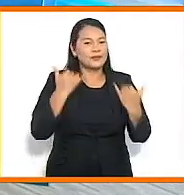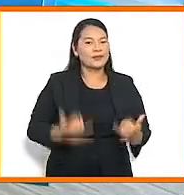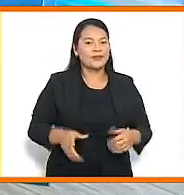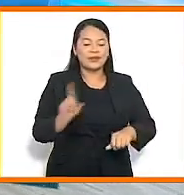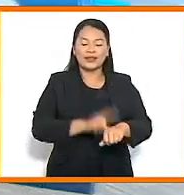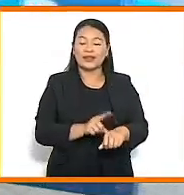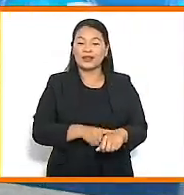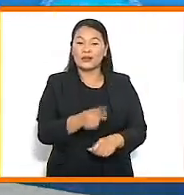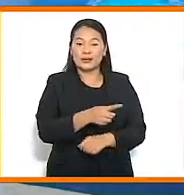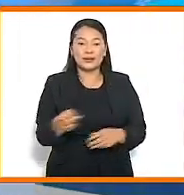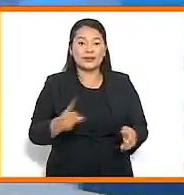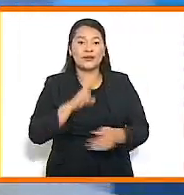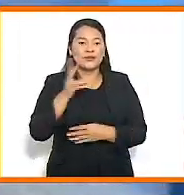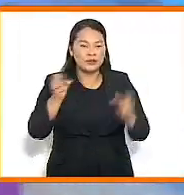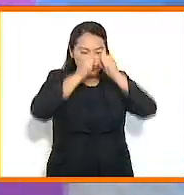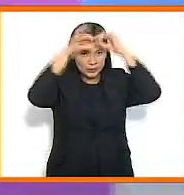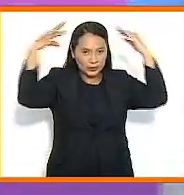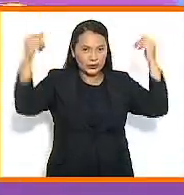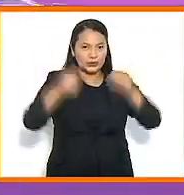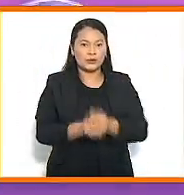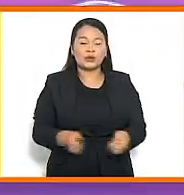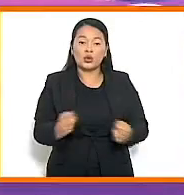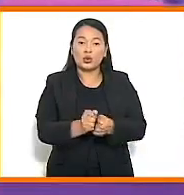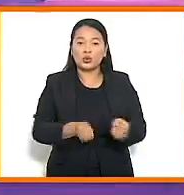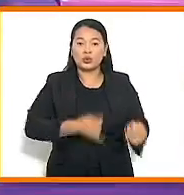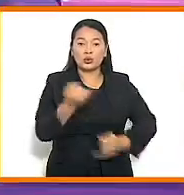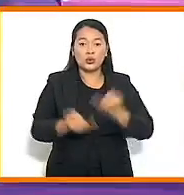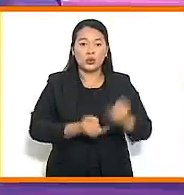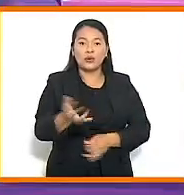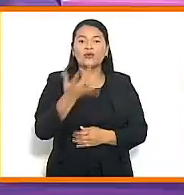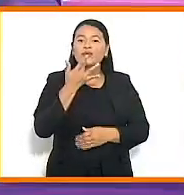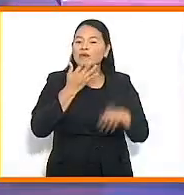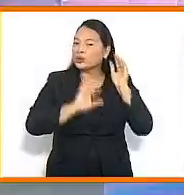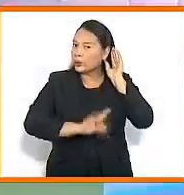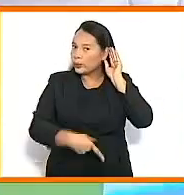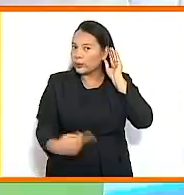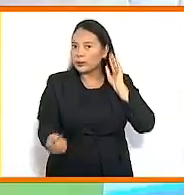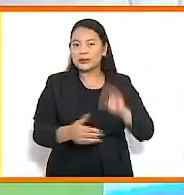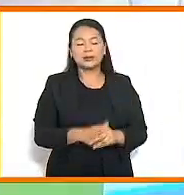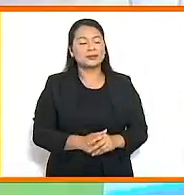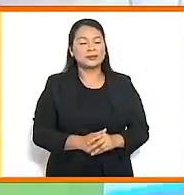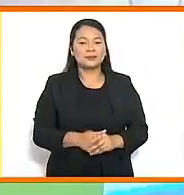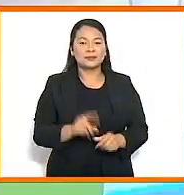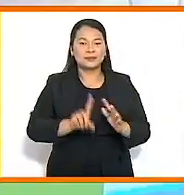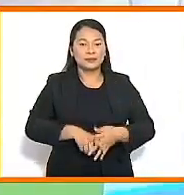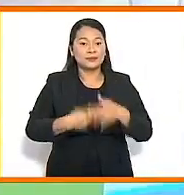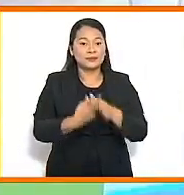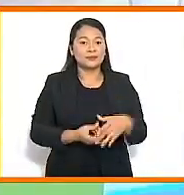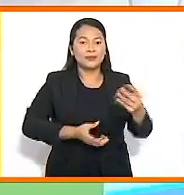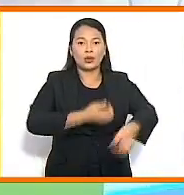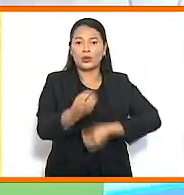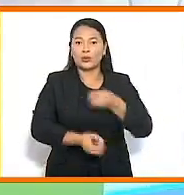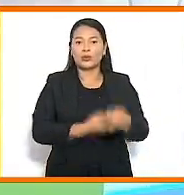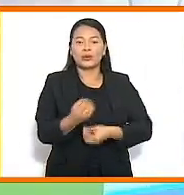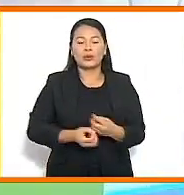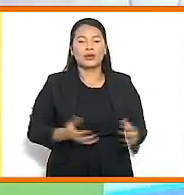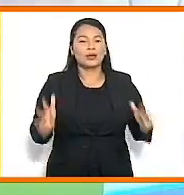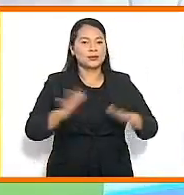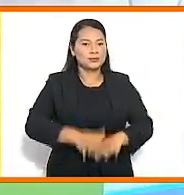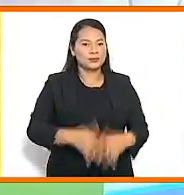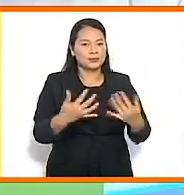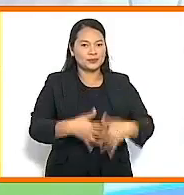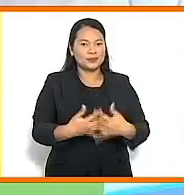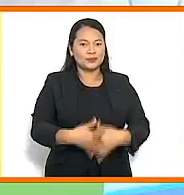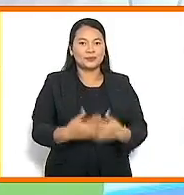que cada uno de tus sueños se haga realidad con nuestro juego favorito de diaria. Vamos a iniciar incorporando nuestras esferas al